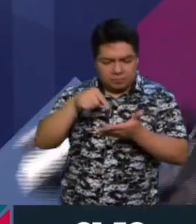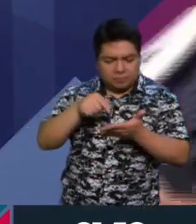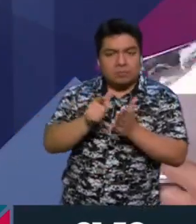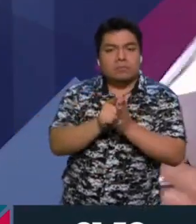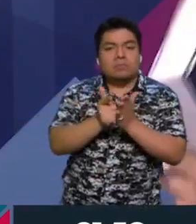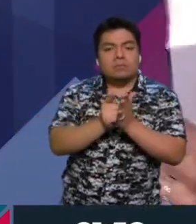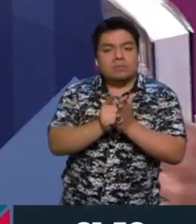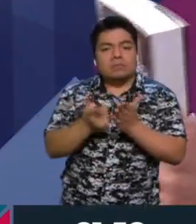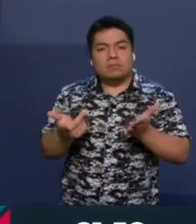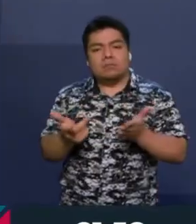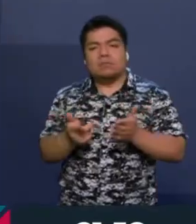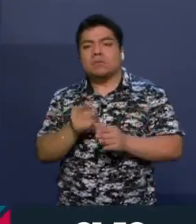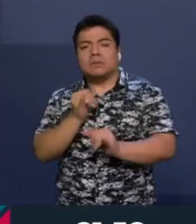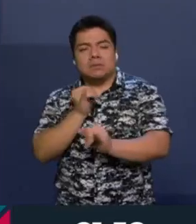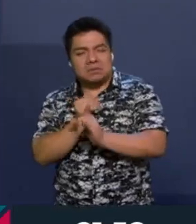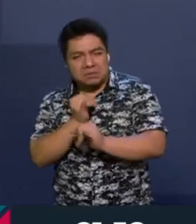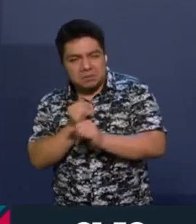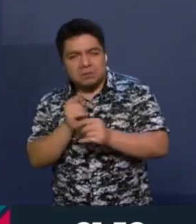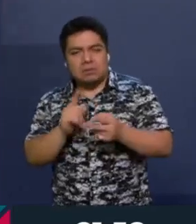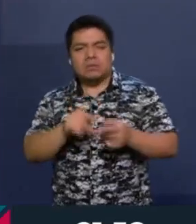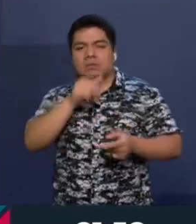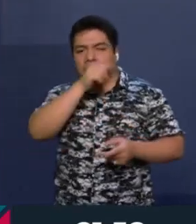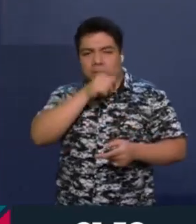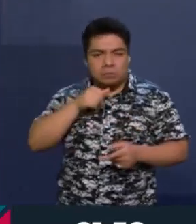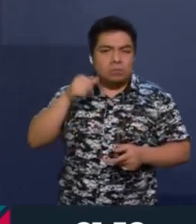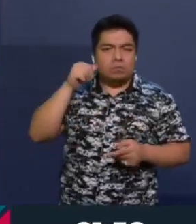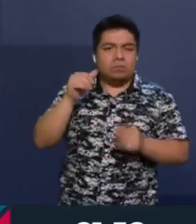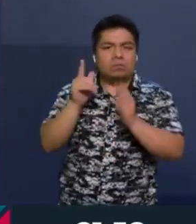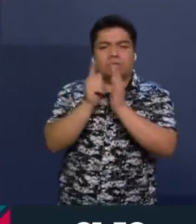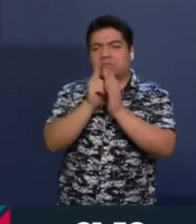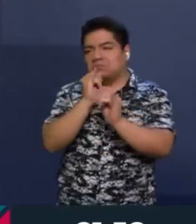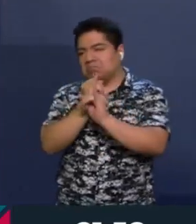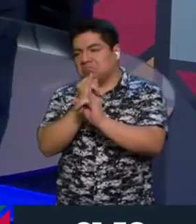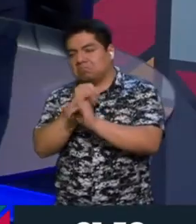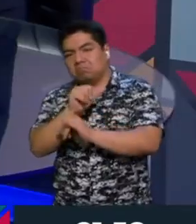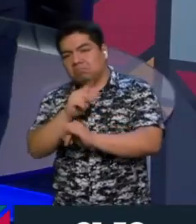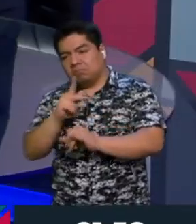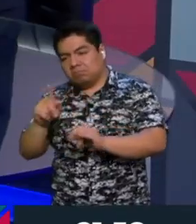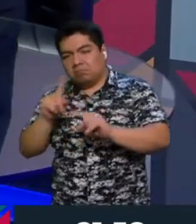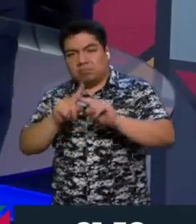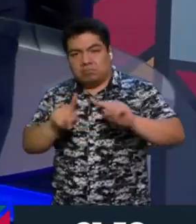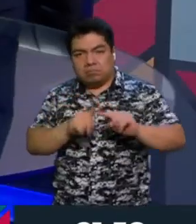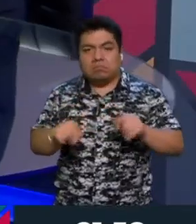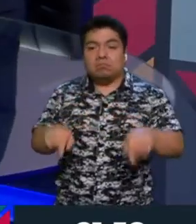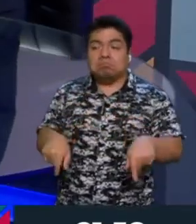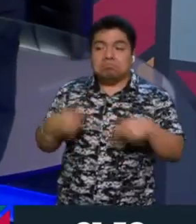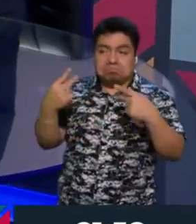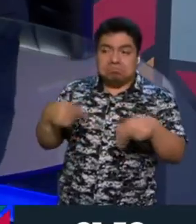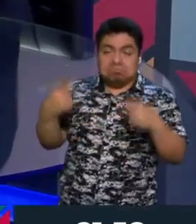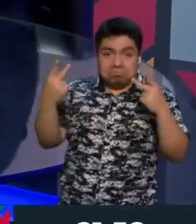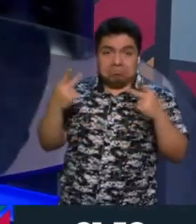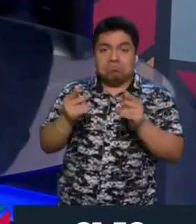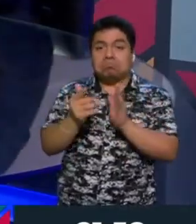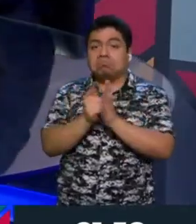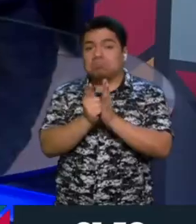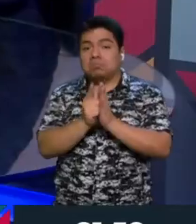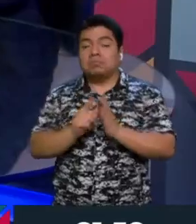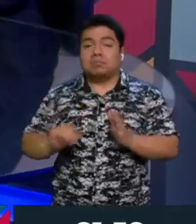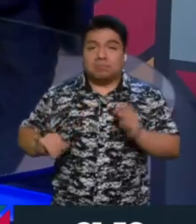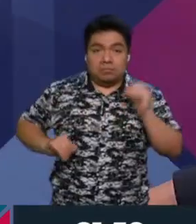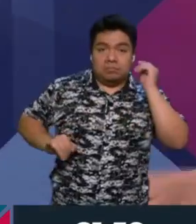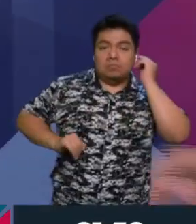internet, en Amazon, en diferentes plataformas, ¿no? Está a la venta y es un libro muy interesante que cierra esta